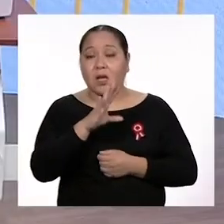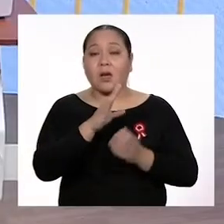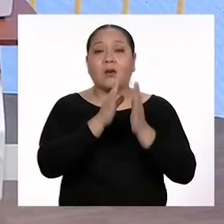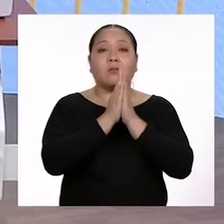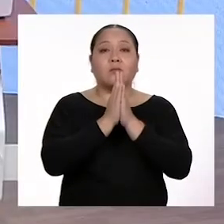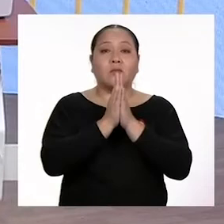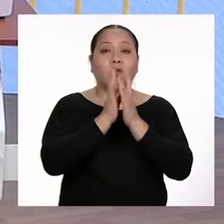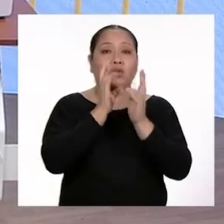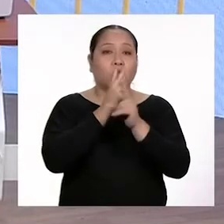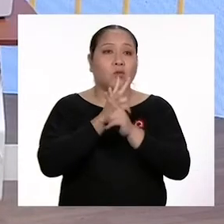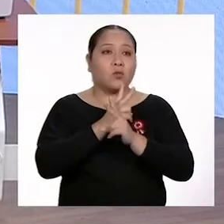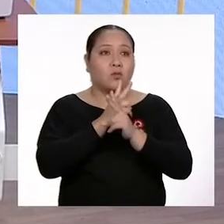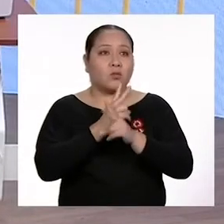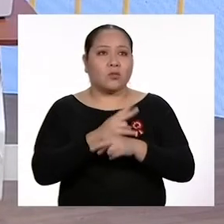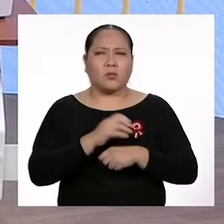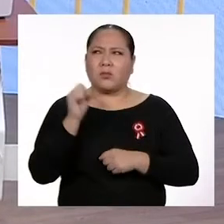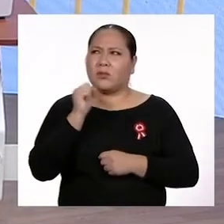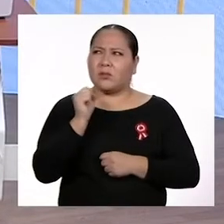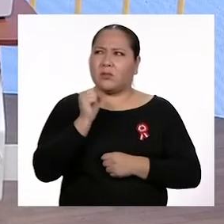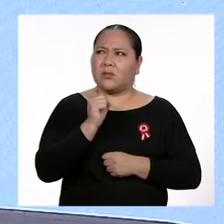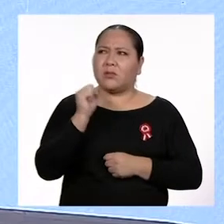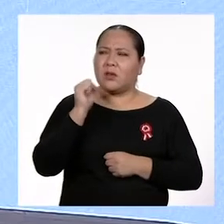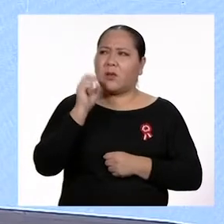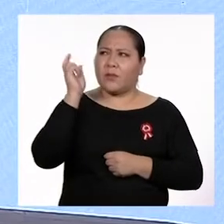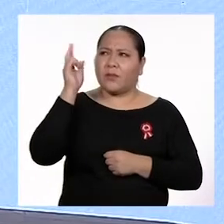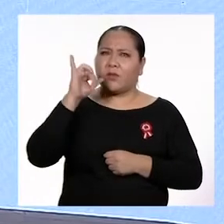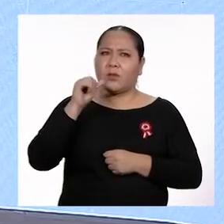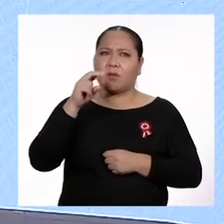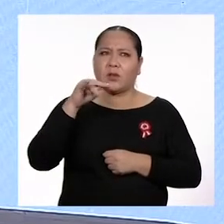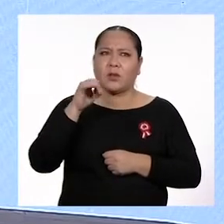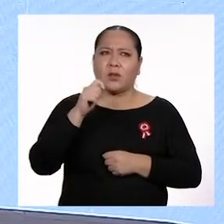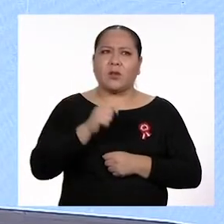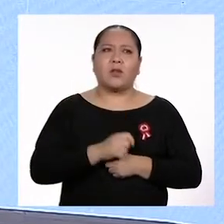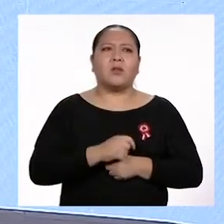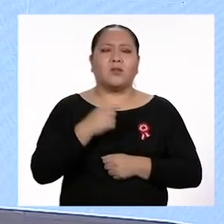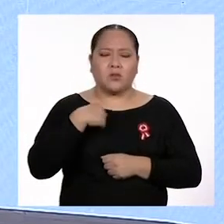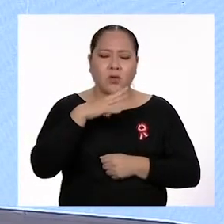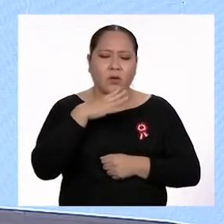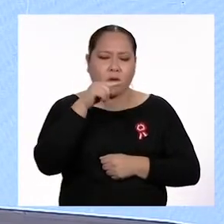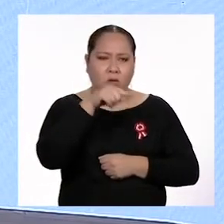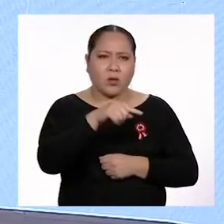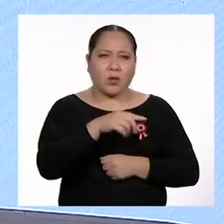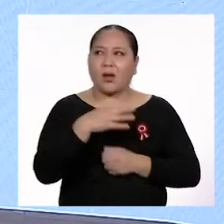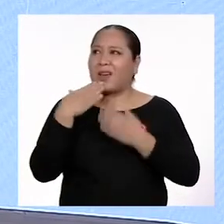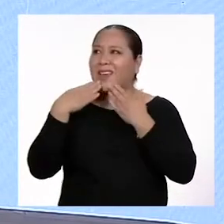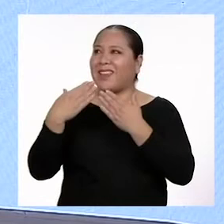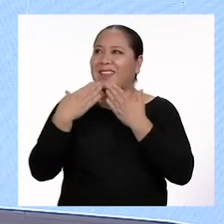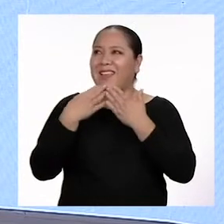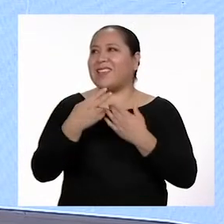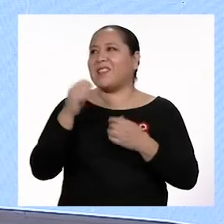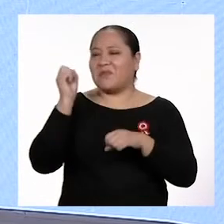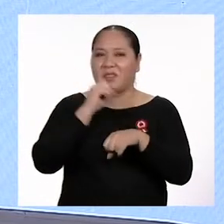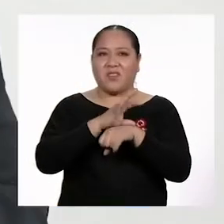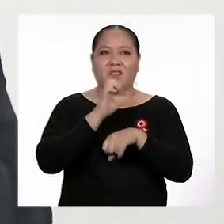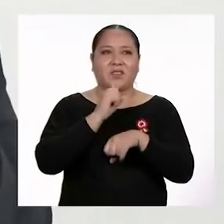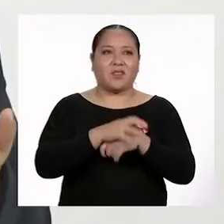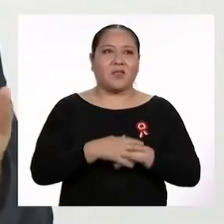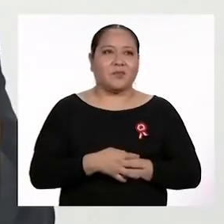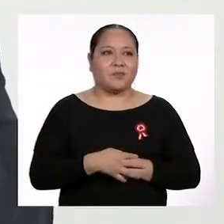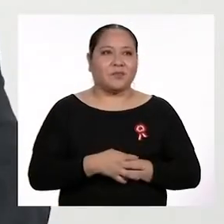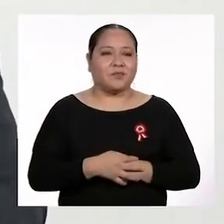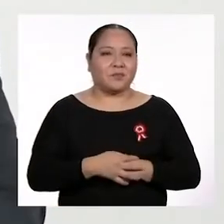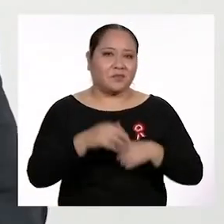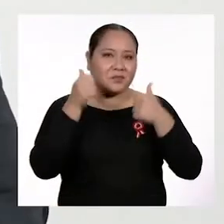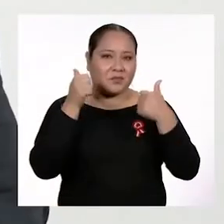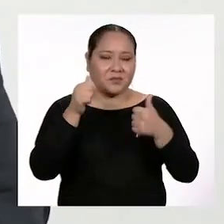cuidado. Sí, profesora Janet. Hablaré con ella de todas maneras. Muchas gracias por el consejo.